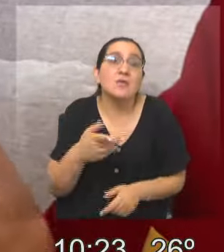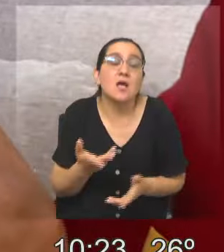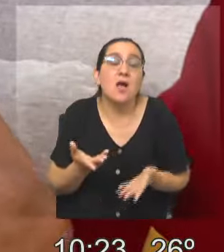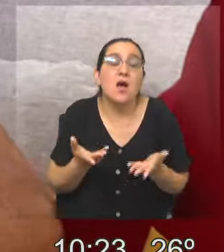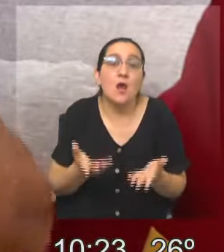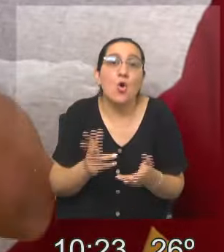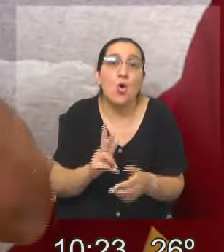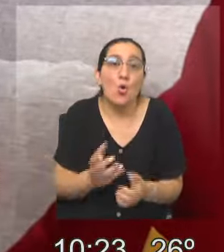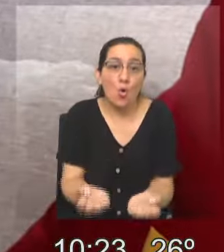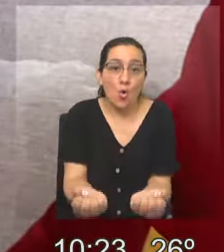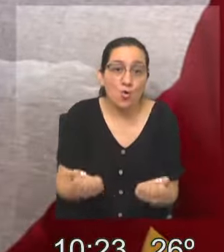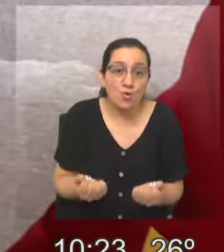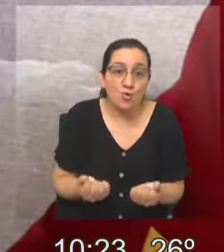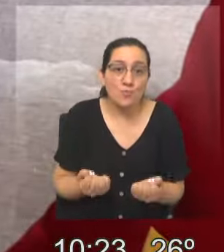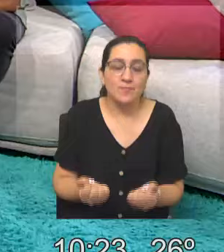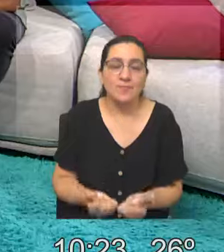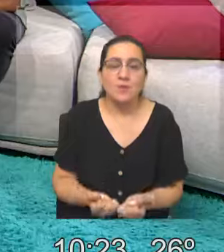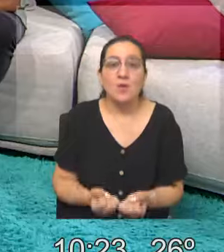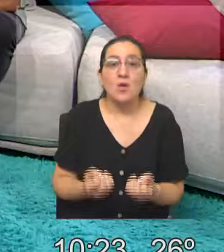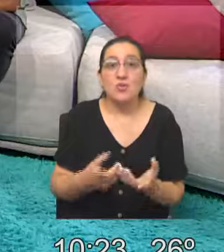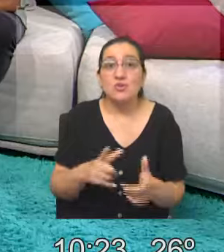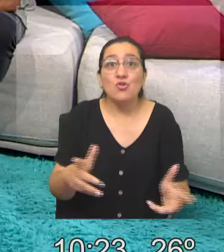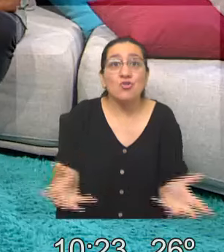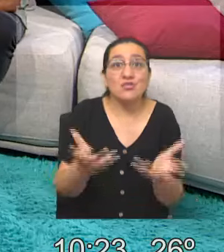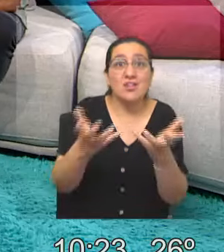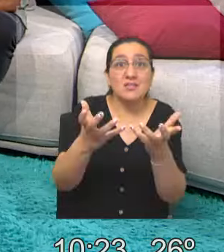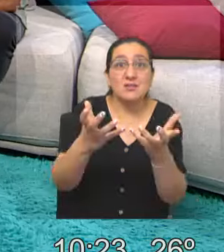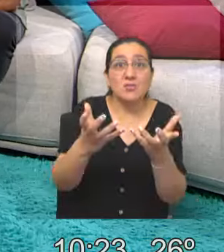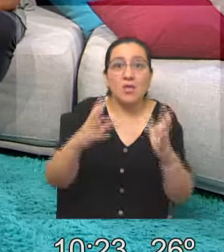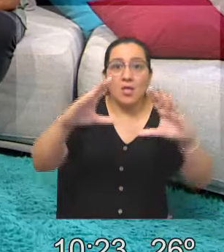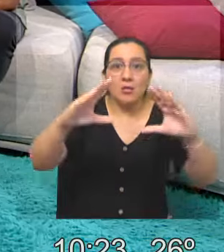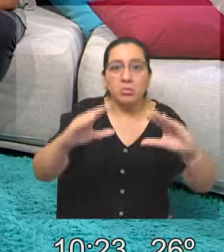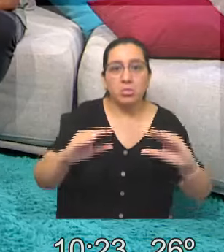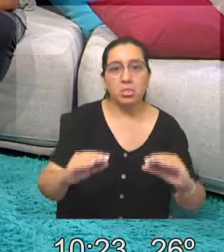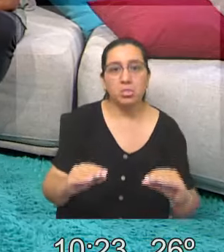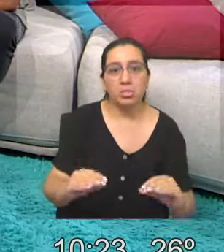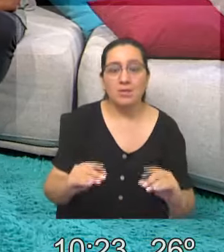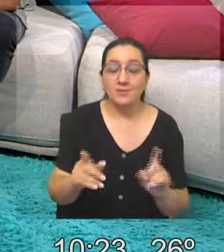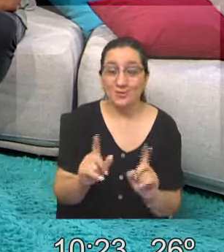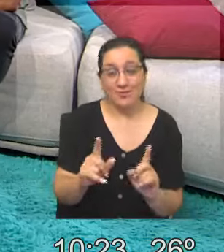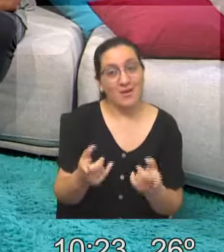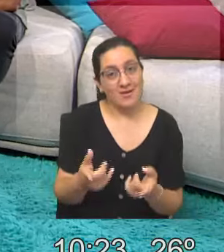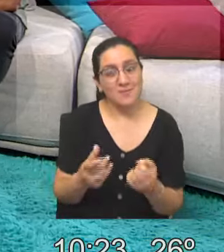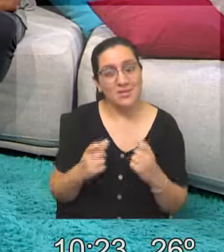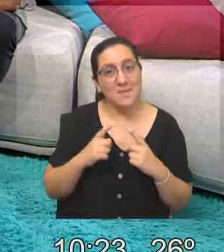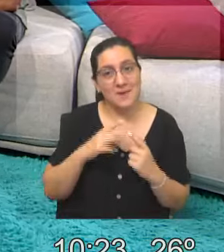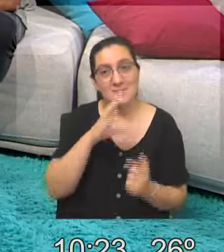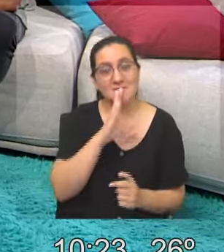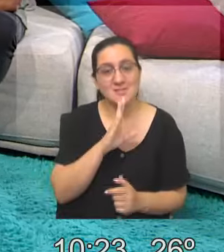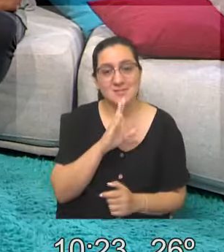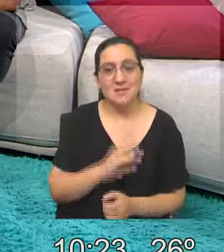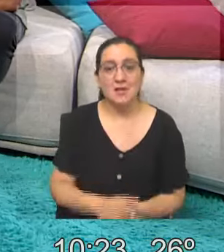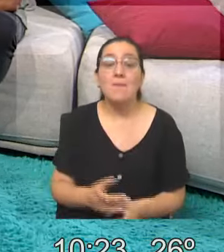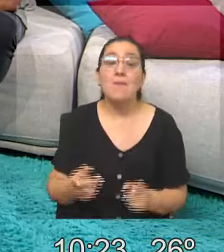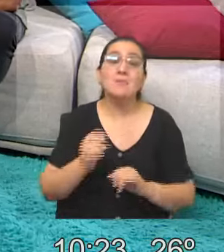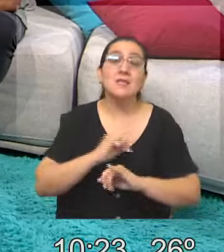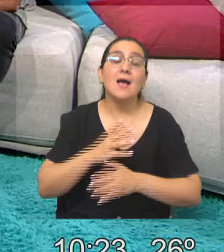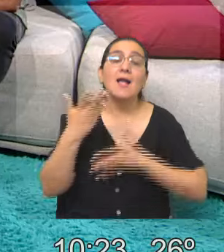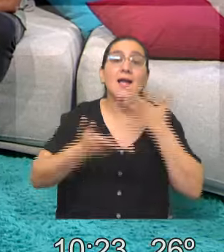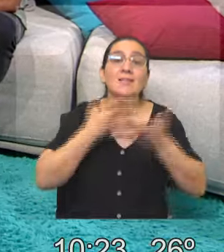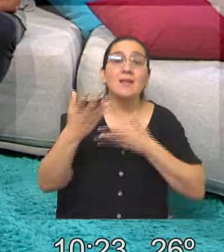todo. Y cuando va a cocinar, es un churrasco. Tomá. No vale la pena. Mirá vos. Les propongo que le cantemos el que lo cumple feliz a